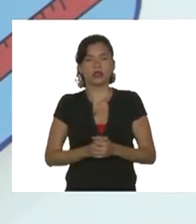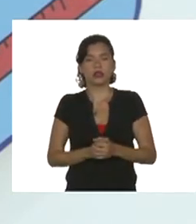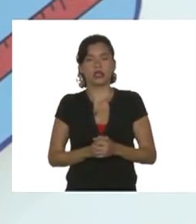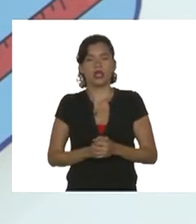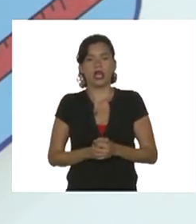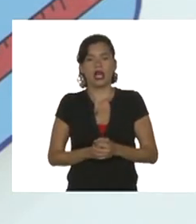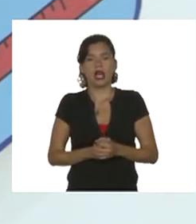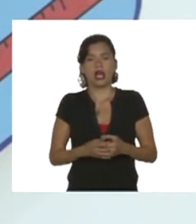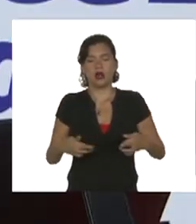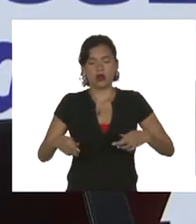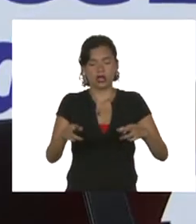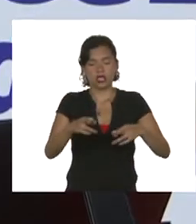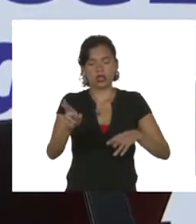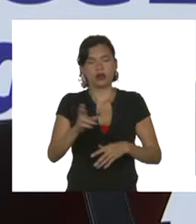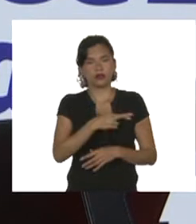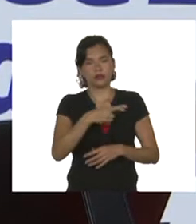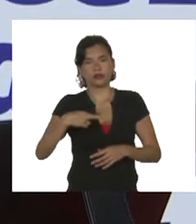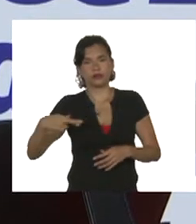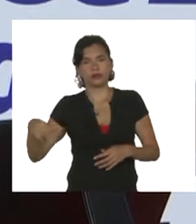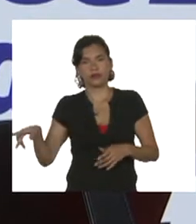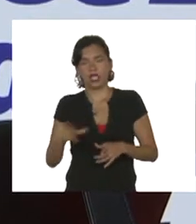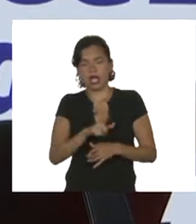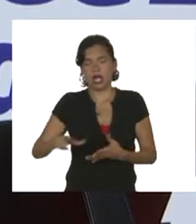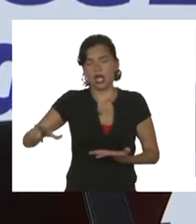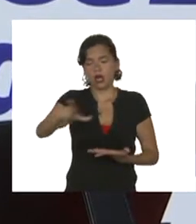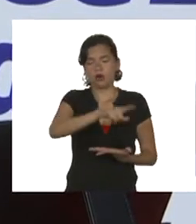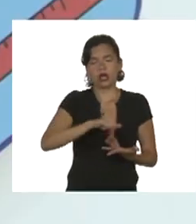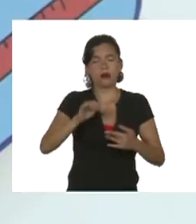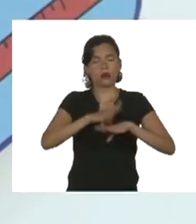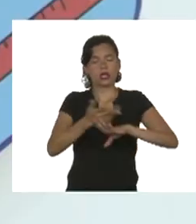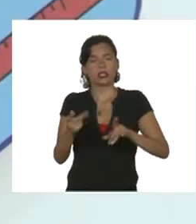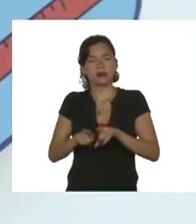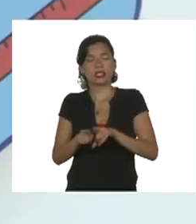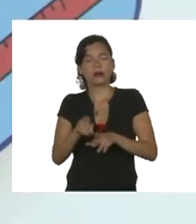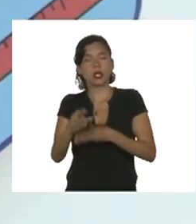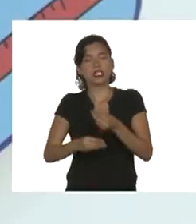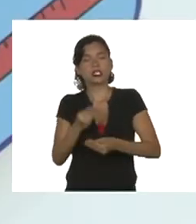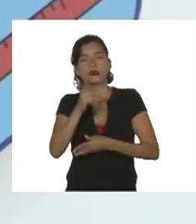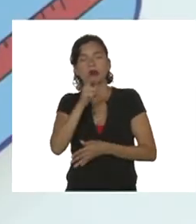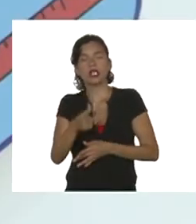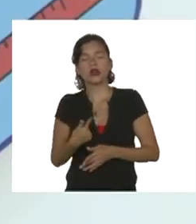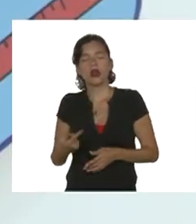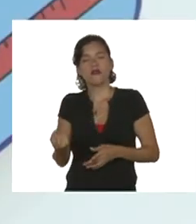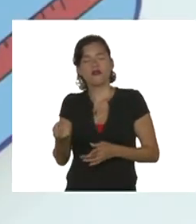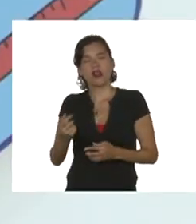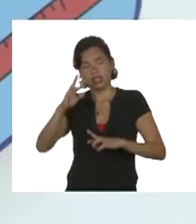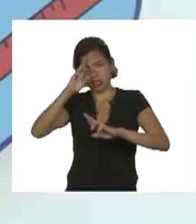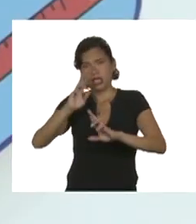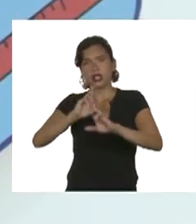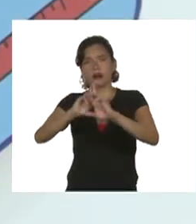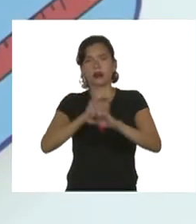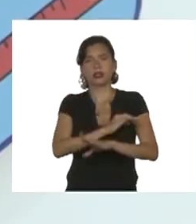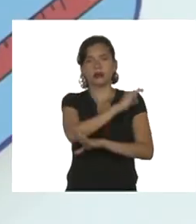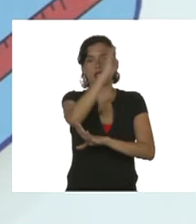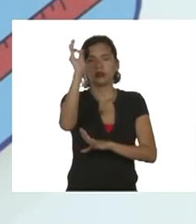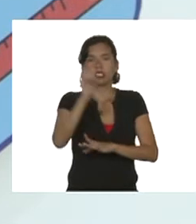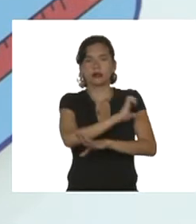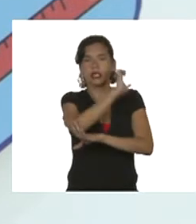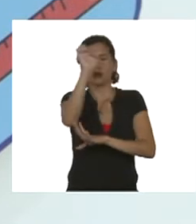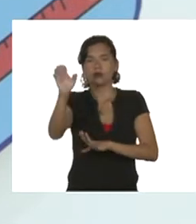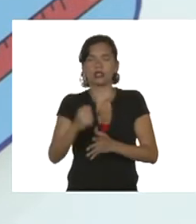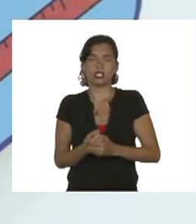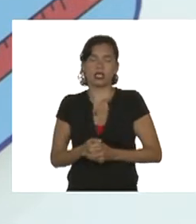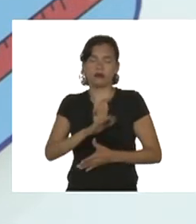a las lagunas, a los mares, porque de esa manera también estamos perjudicando, y es como una falta de respeto para el ambiente, para el